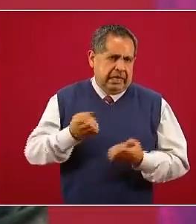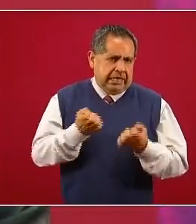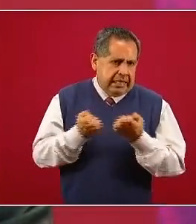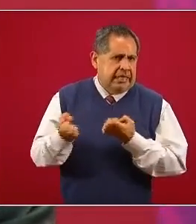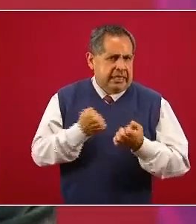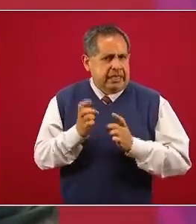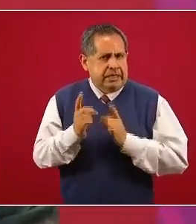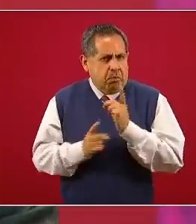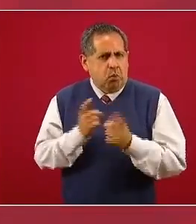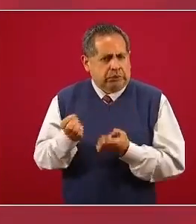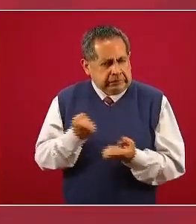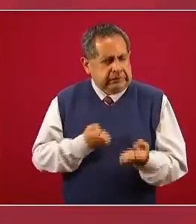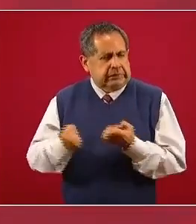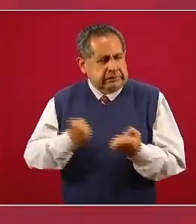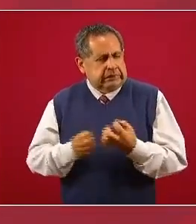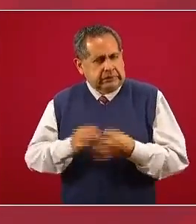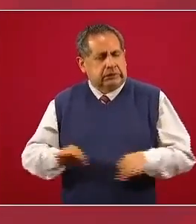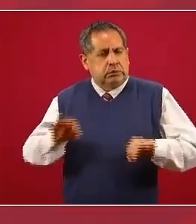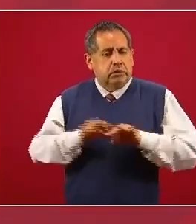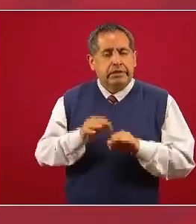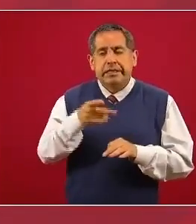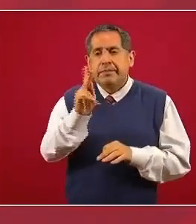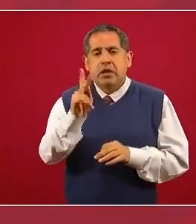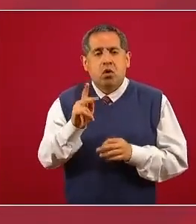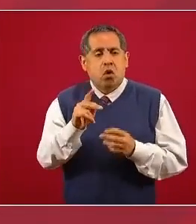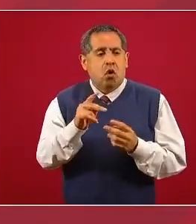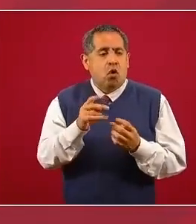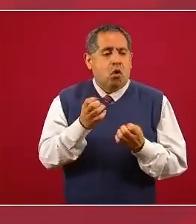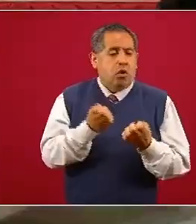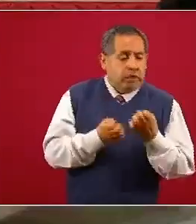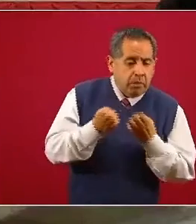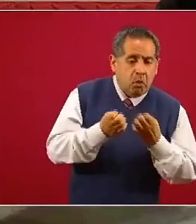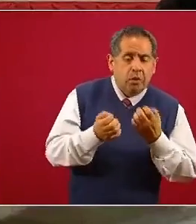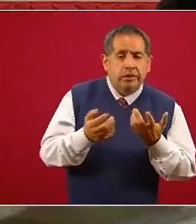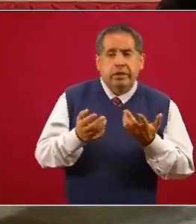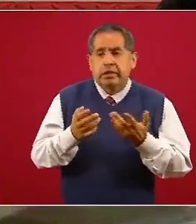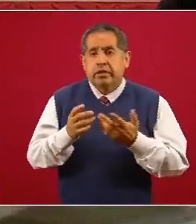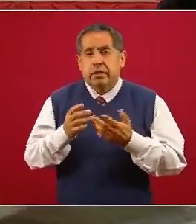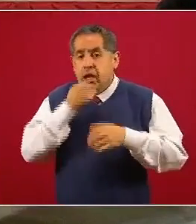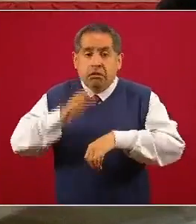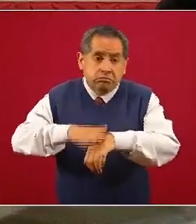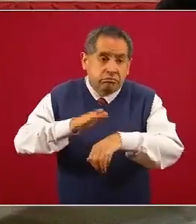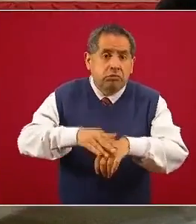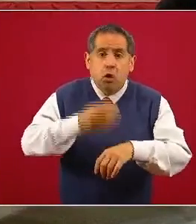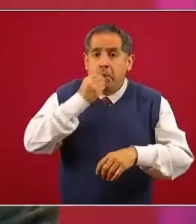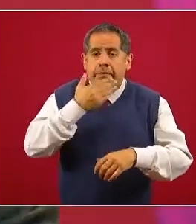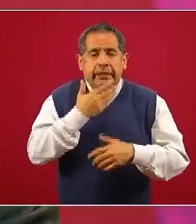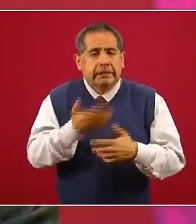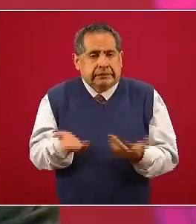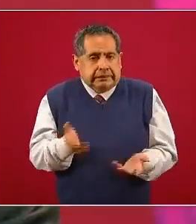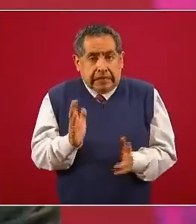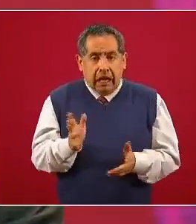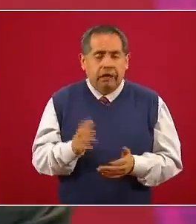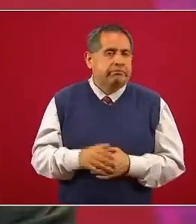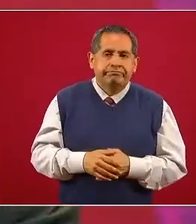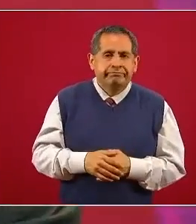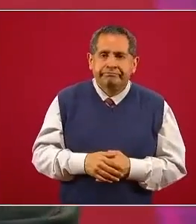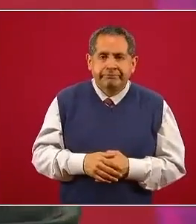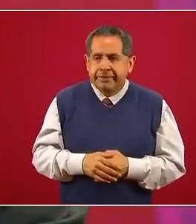no está a debate, es muy importante. Pero por sí misma la actividad física, promover la actividad física, no